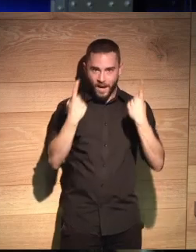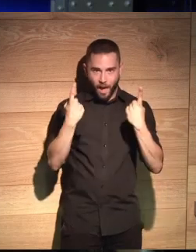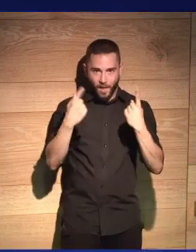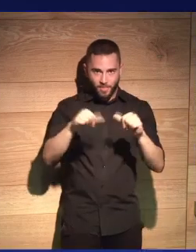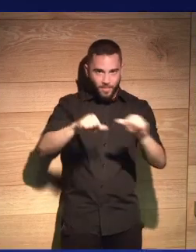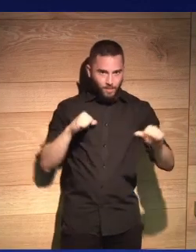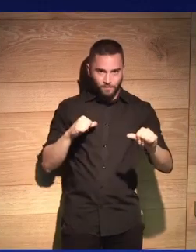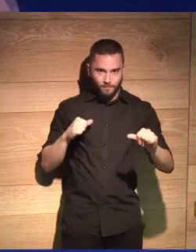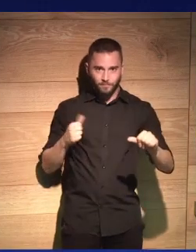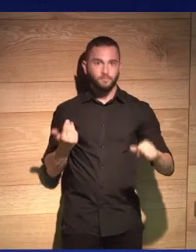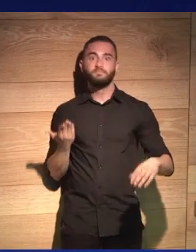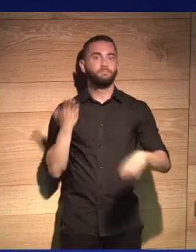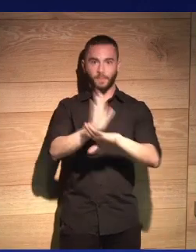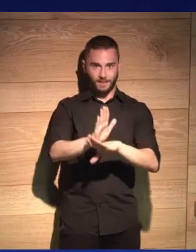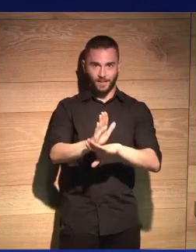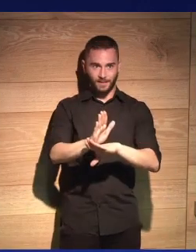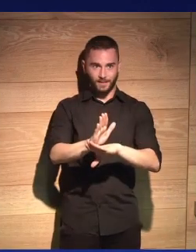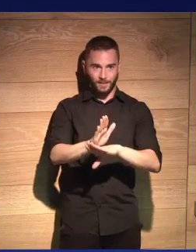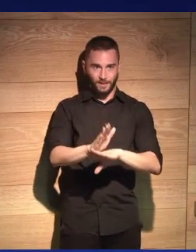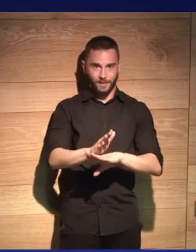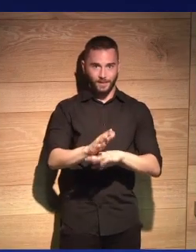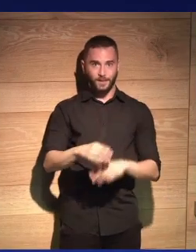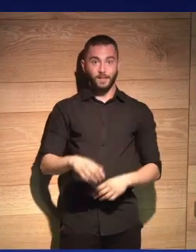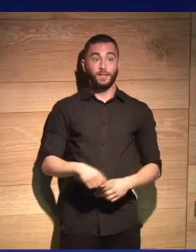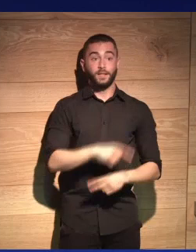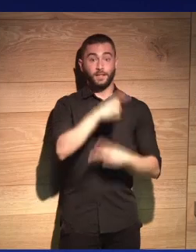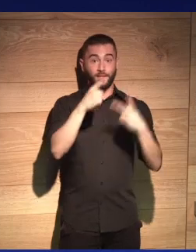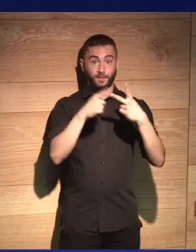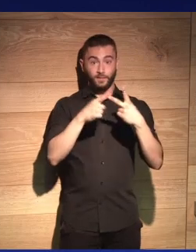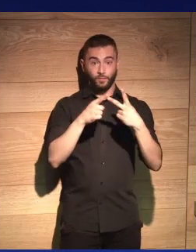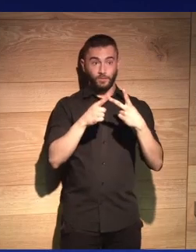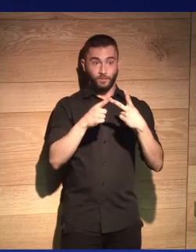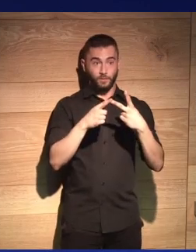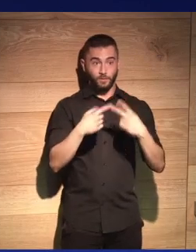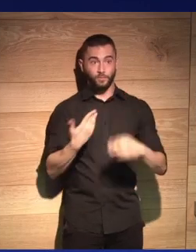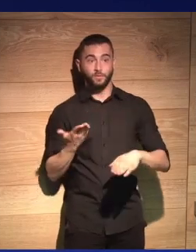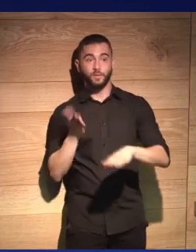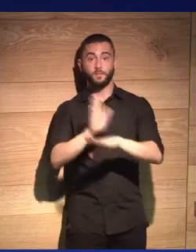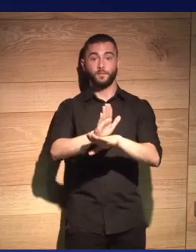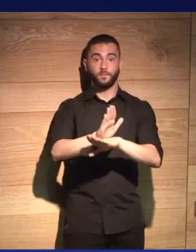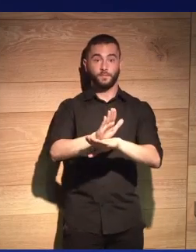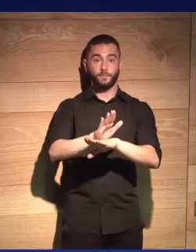y un libro de ensayos. Bueno, la segunda había hecho una pequeña presentación en una librería de Santiago